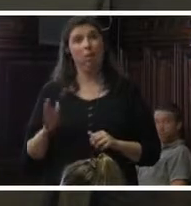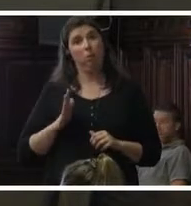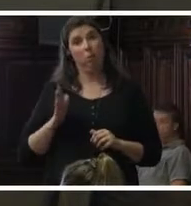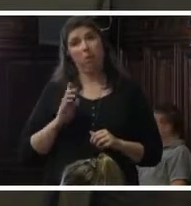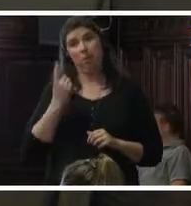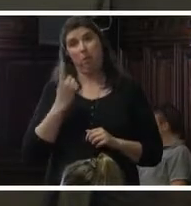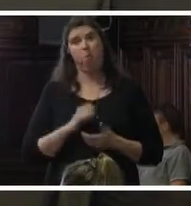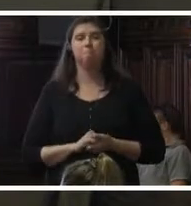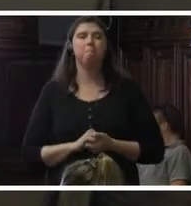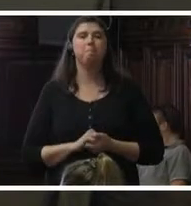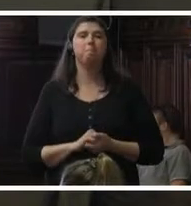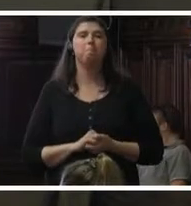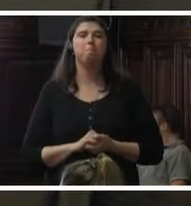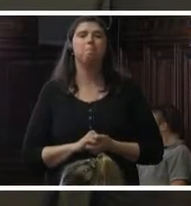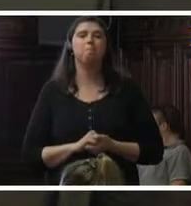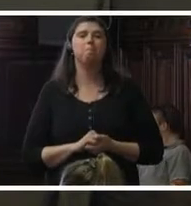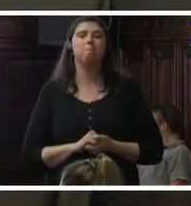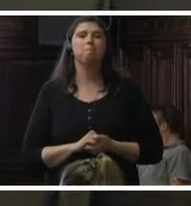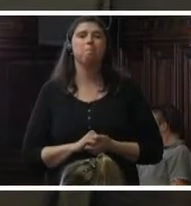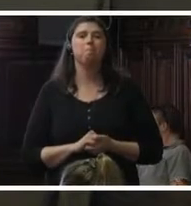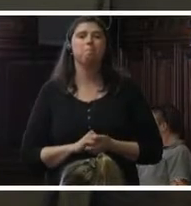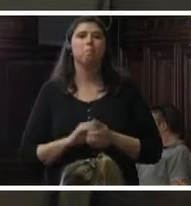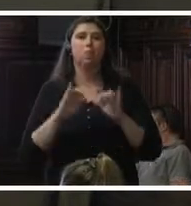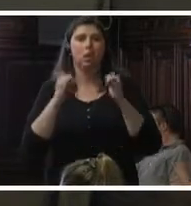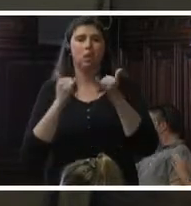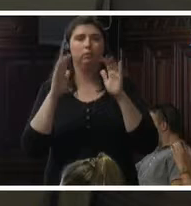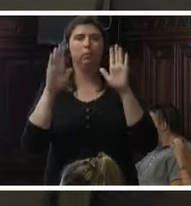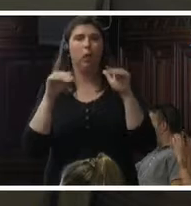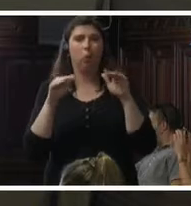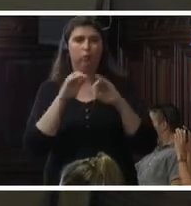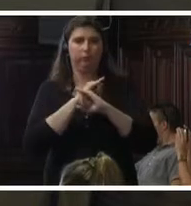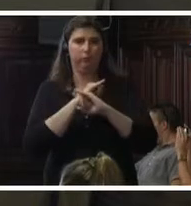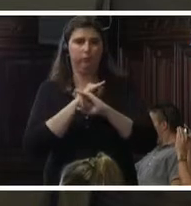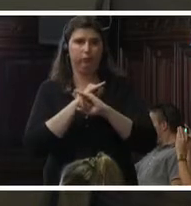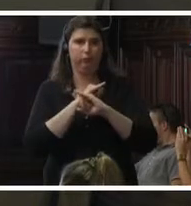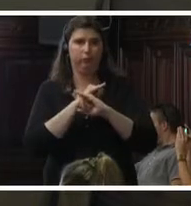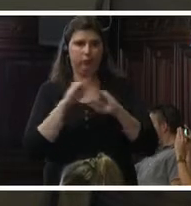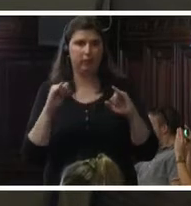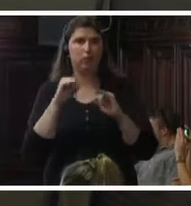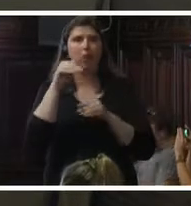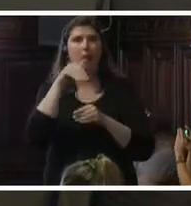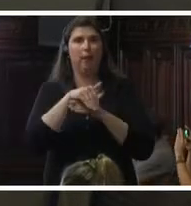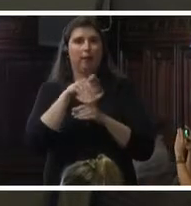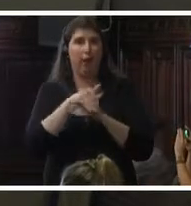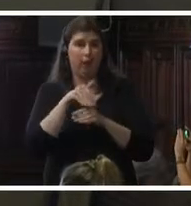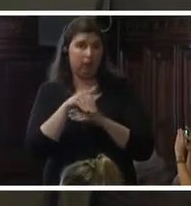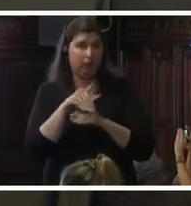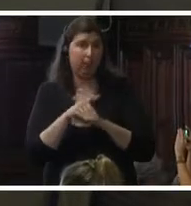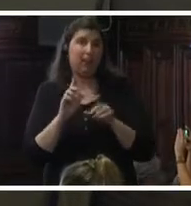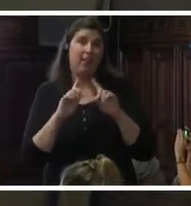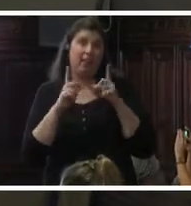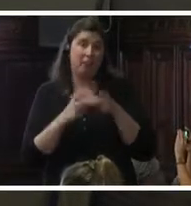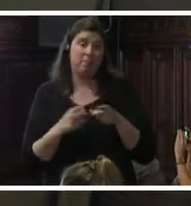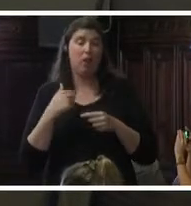bueno, ya para el saludo de la finalización de la tarde, también con